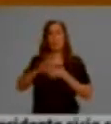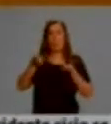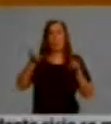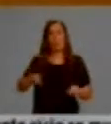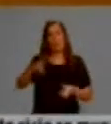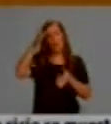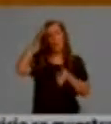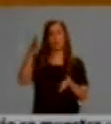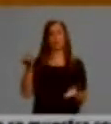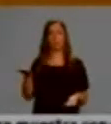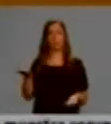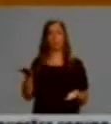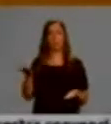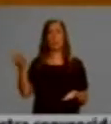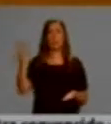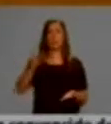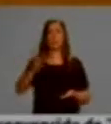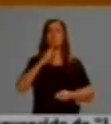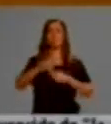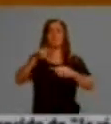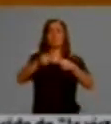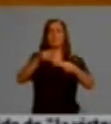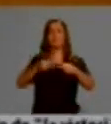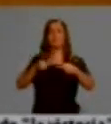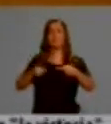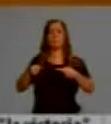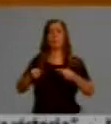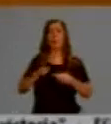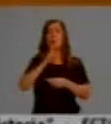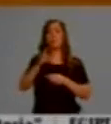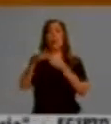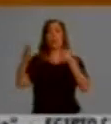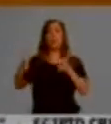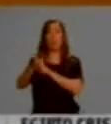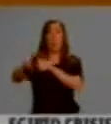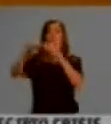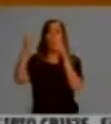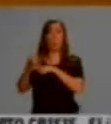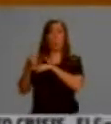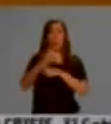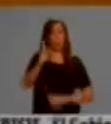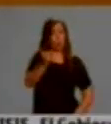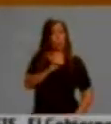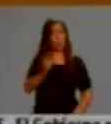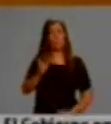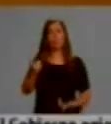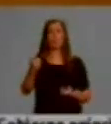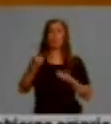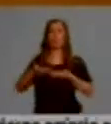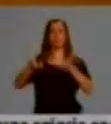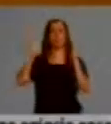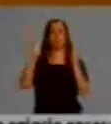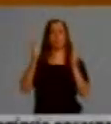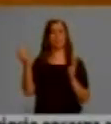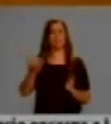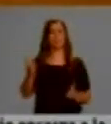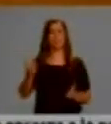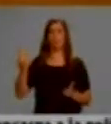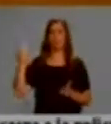no significa cantar la bondad de las listas abiertas, sino significa la necesidad de dejar y